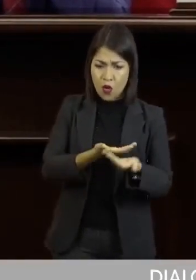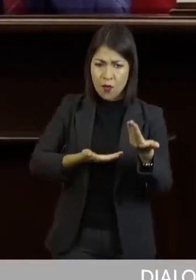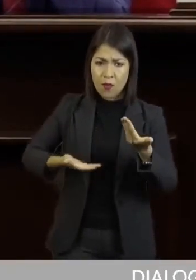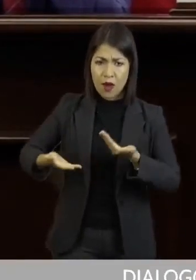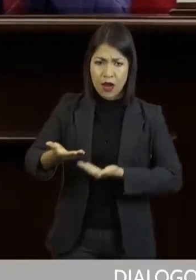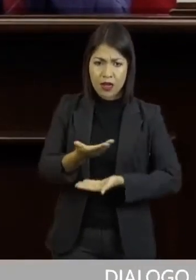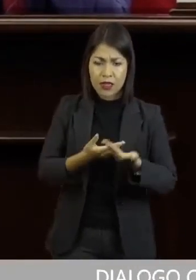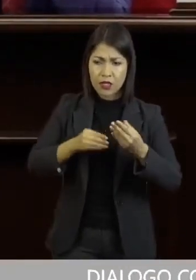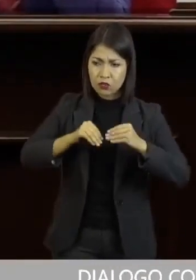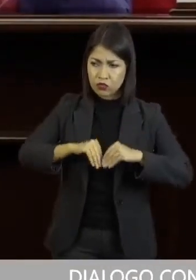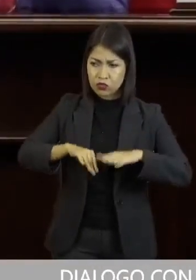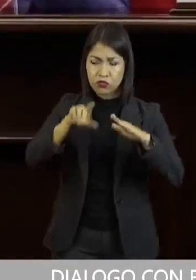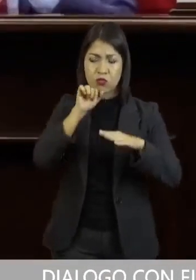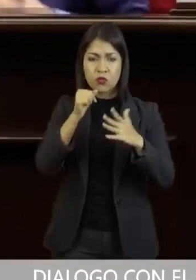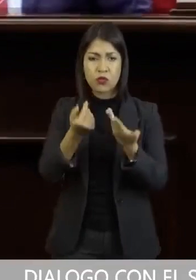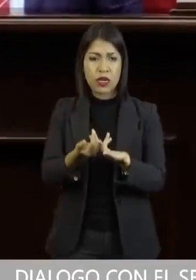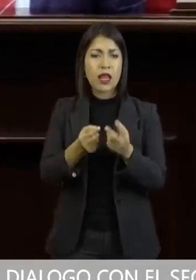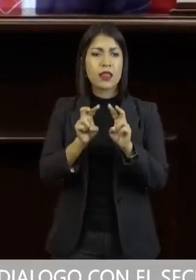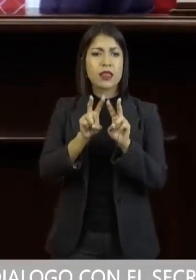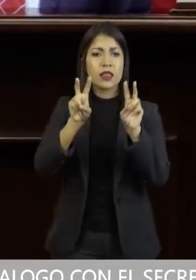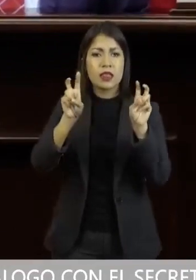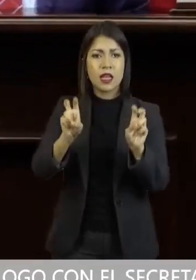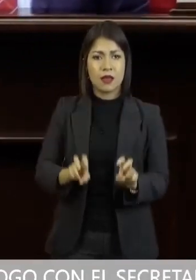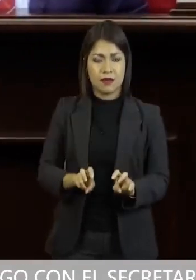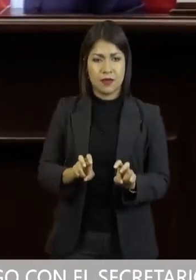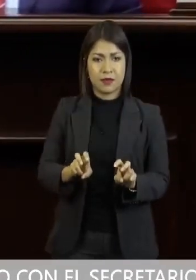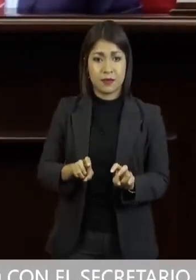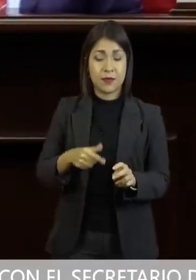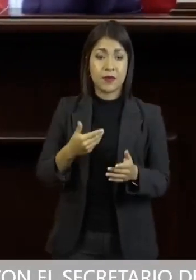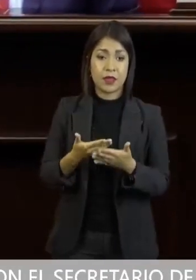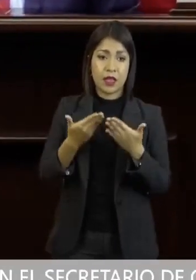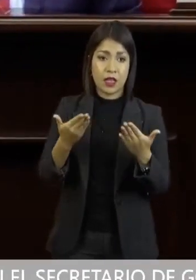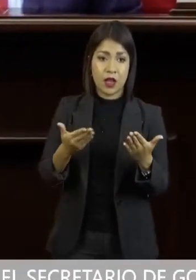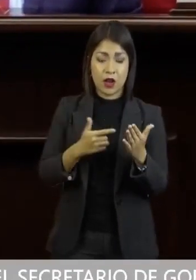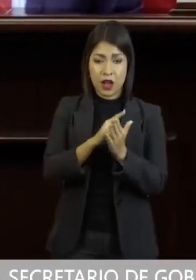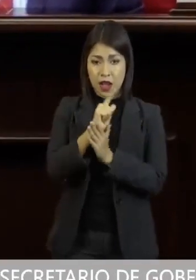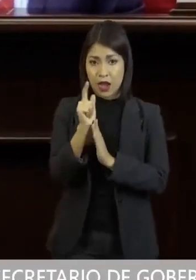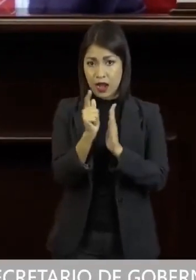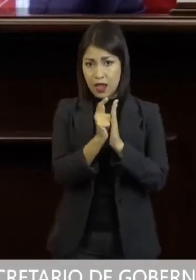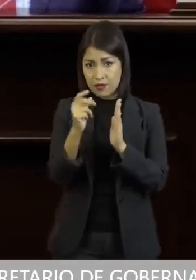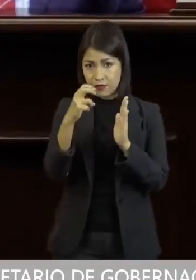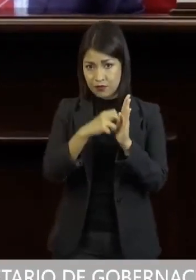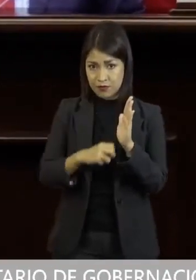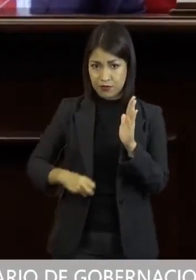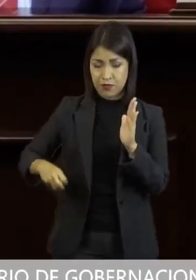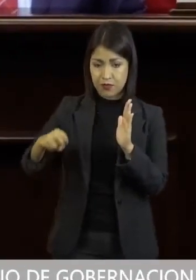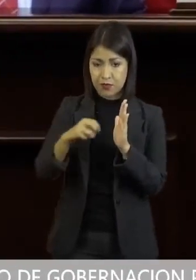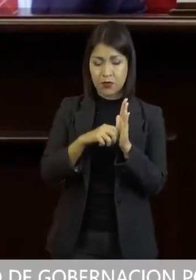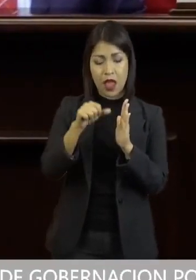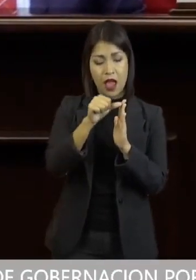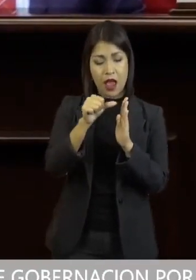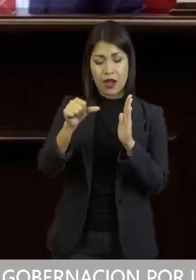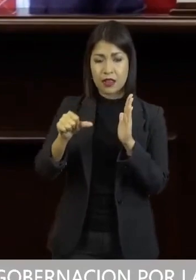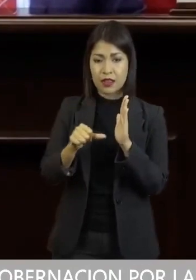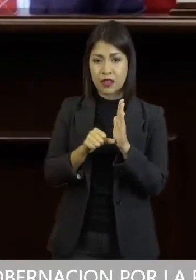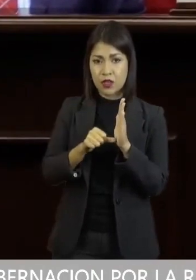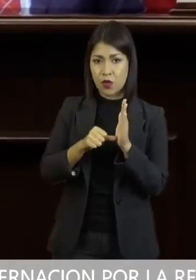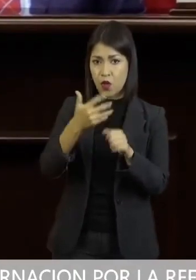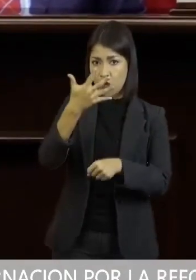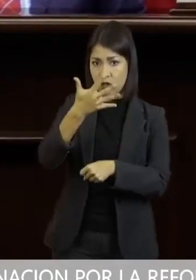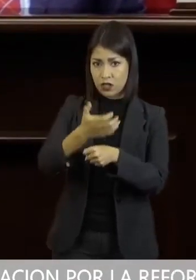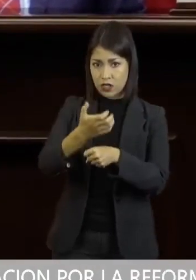contenido de la minuta que contiene la reforma al artículo